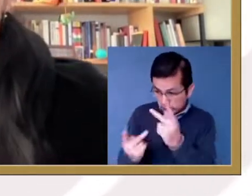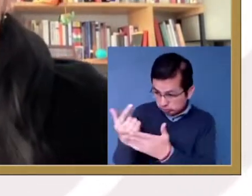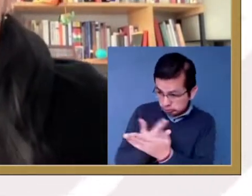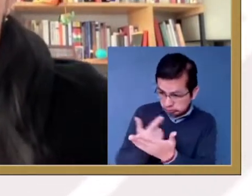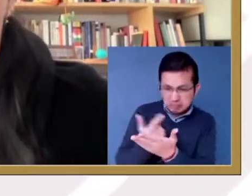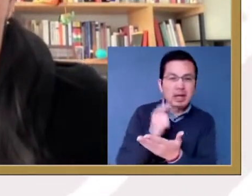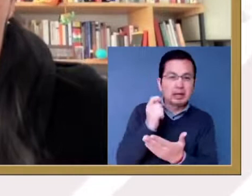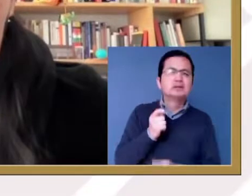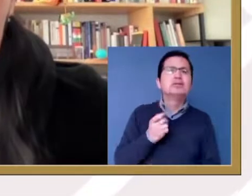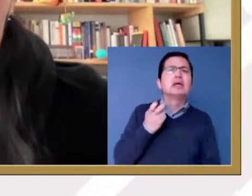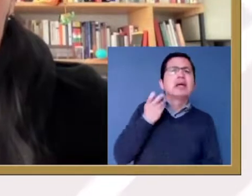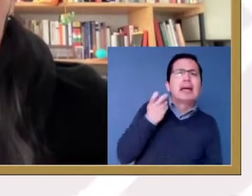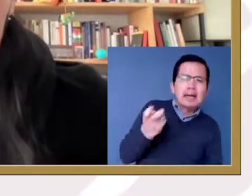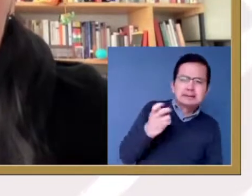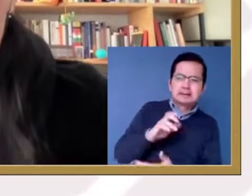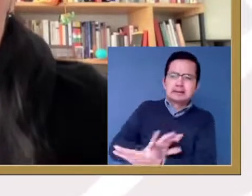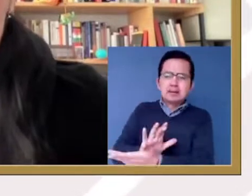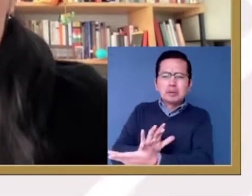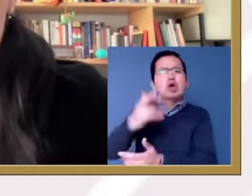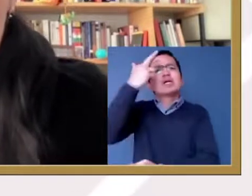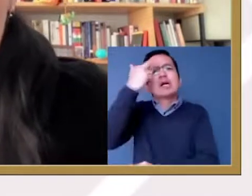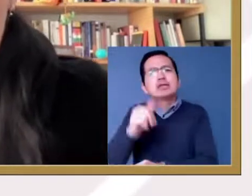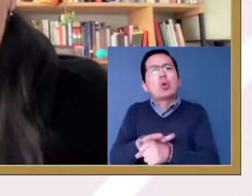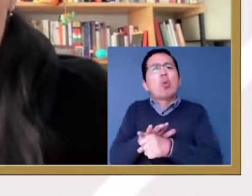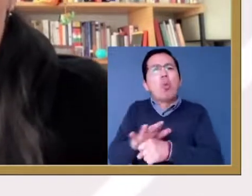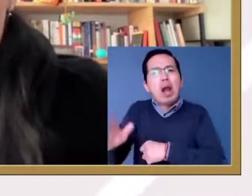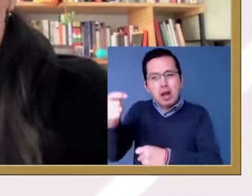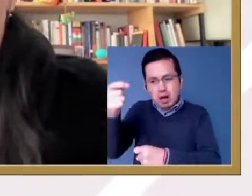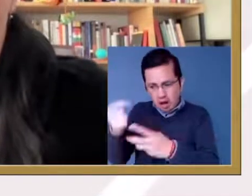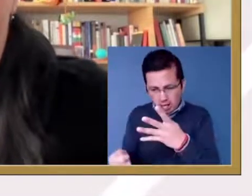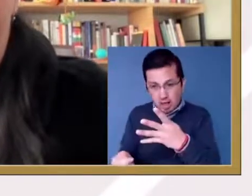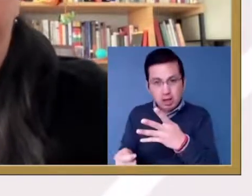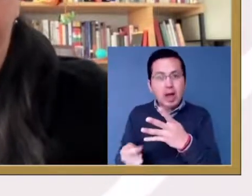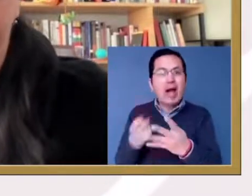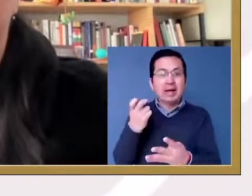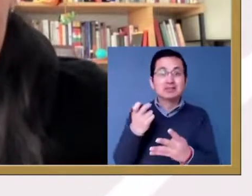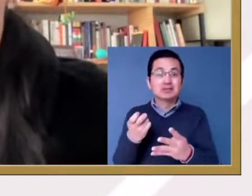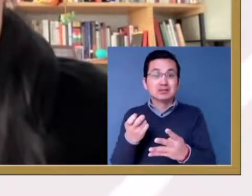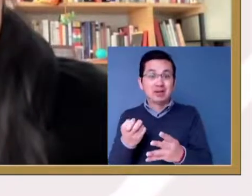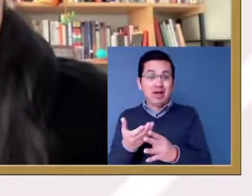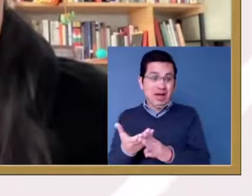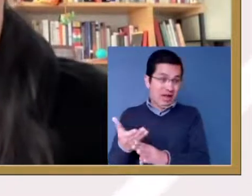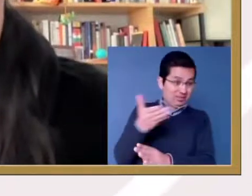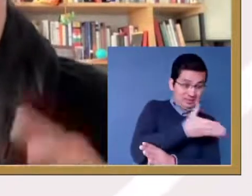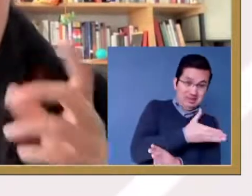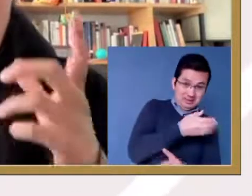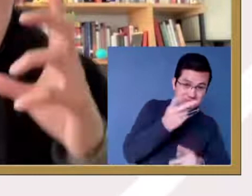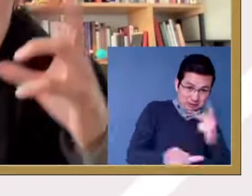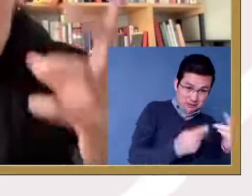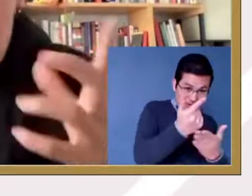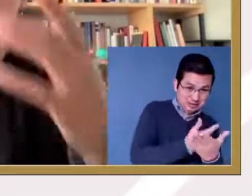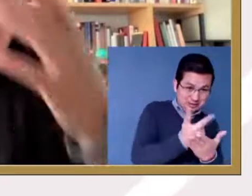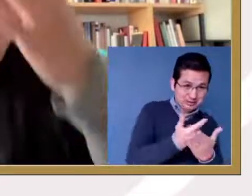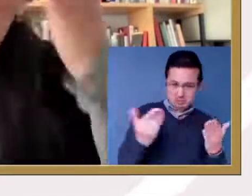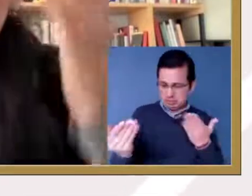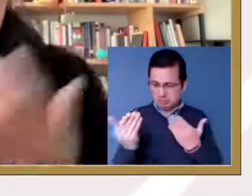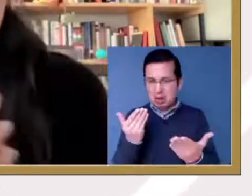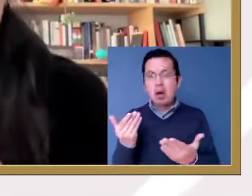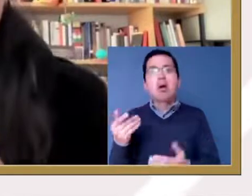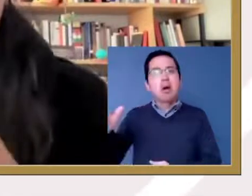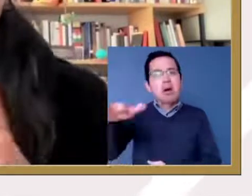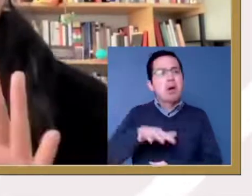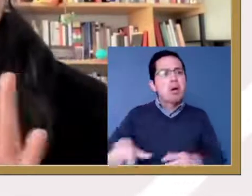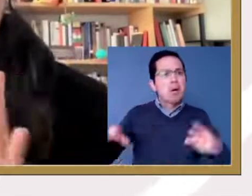Que creo que hay pues una marcada preocupación o conciencia, por lo menos de